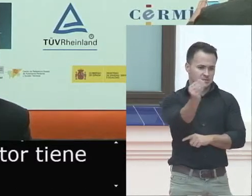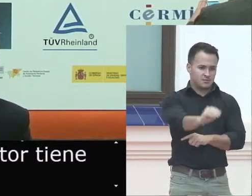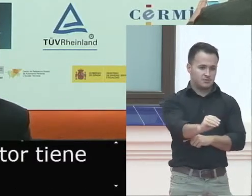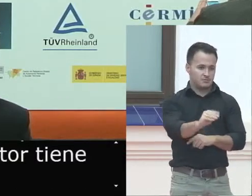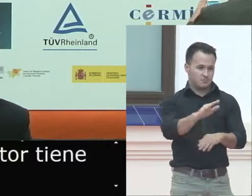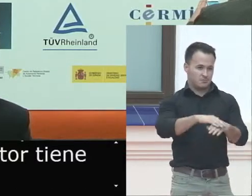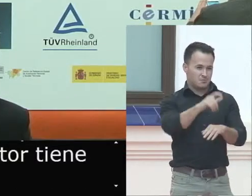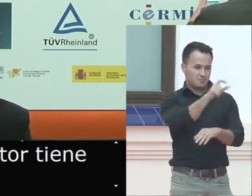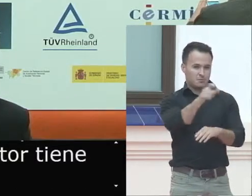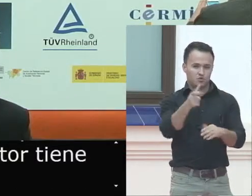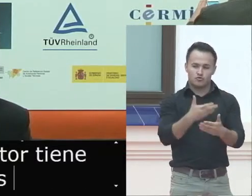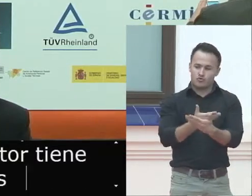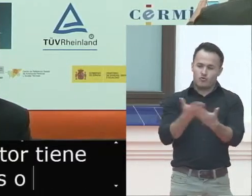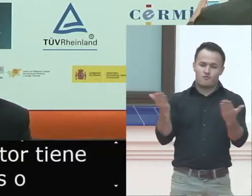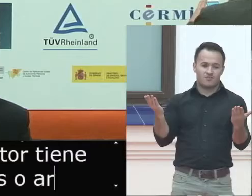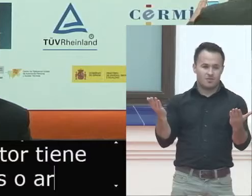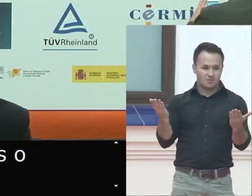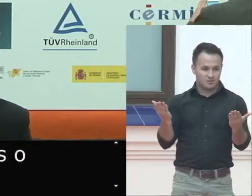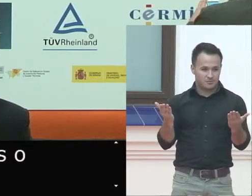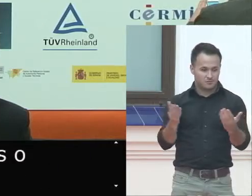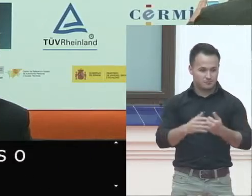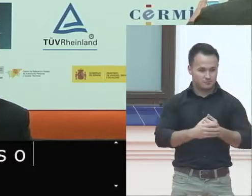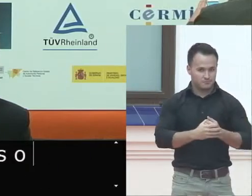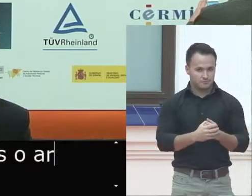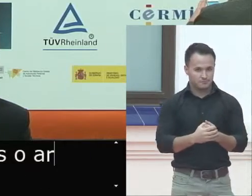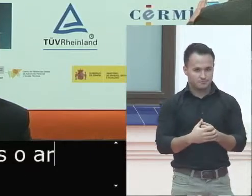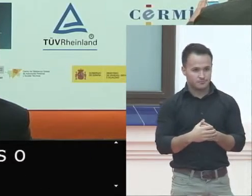la sociedad frente a ese uso de ese documento.